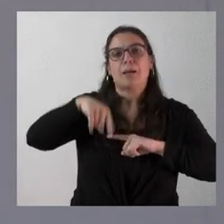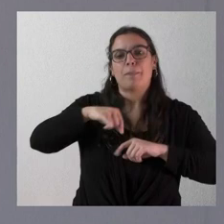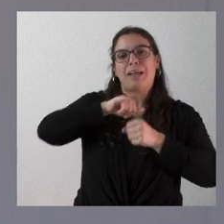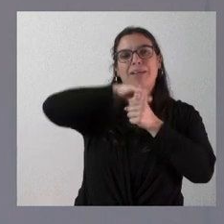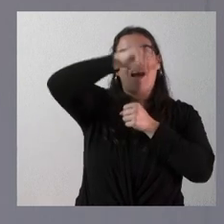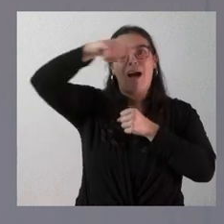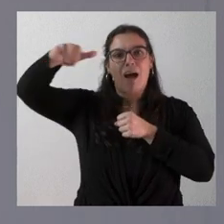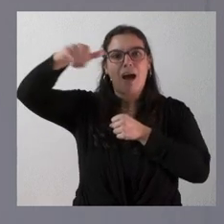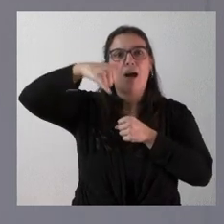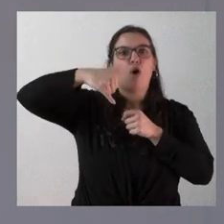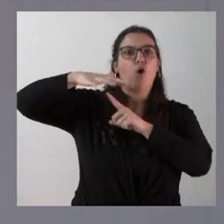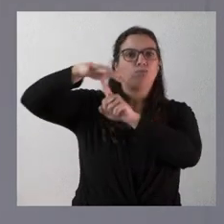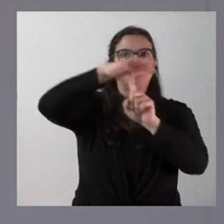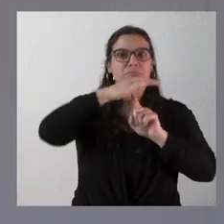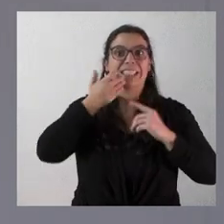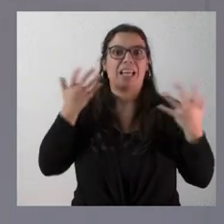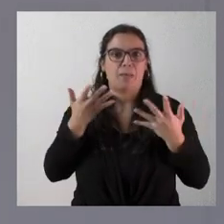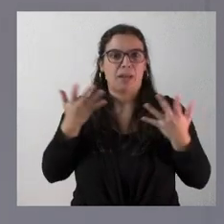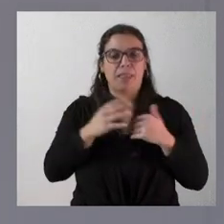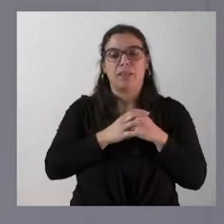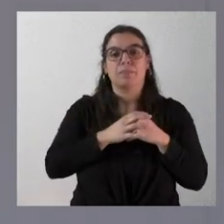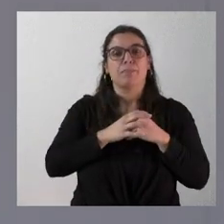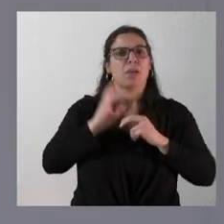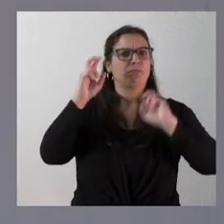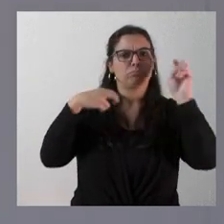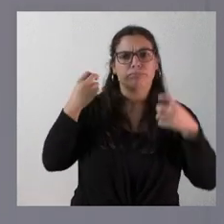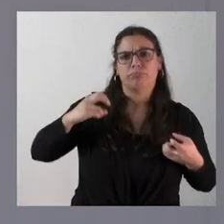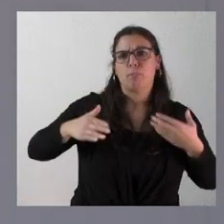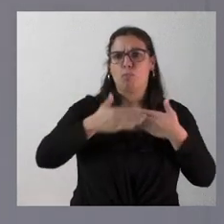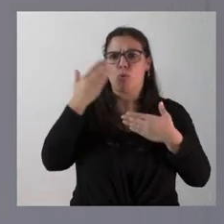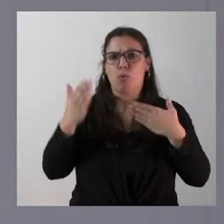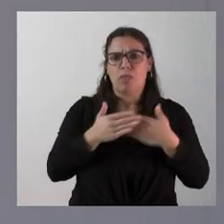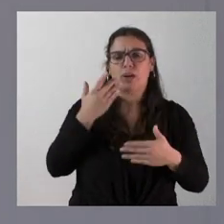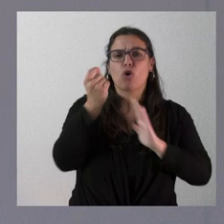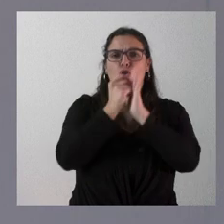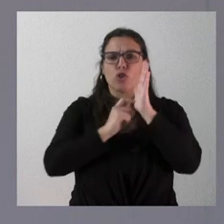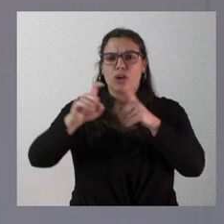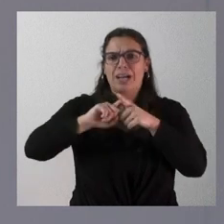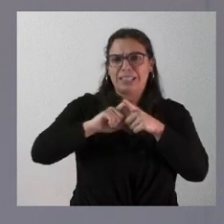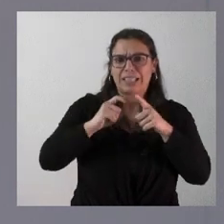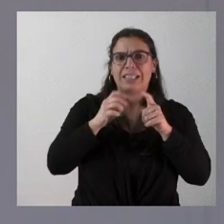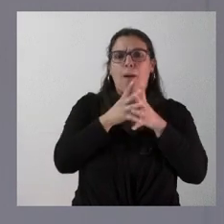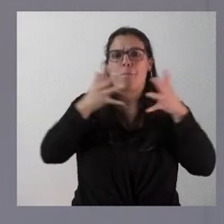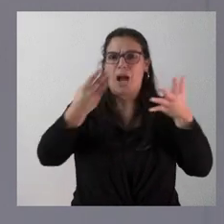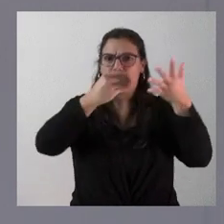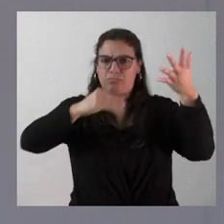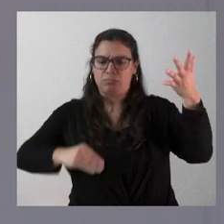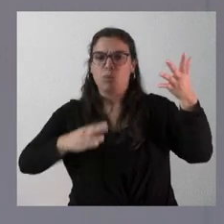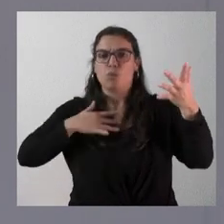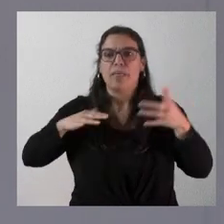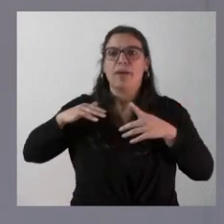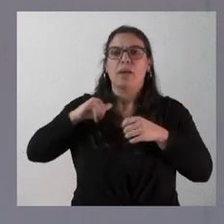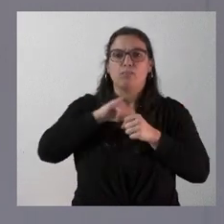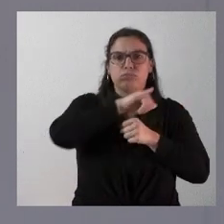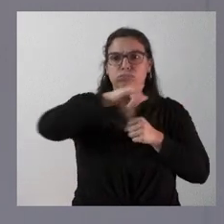disponibles para atender las emergencias se moderniza totalmente y se amplía las condiciones y características de estos medios aéreos que podrán volar a